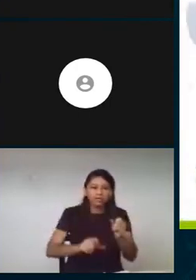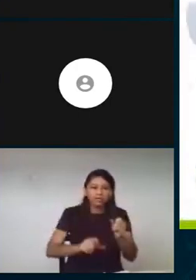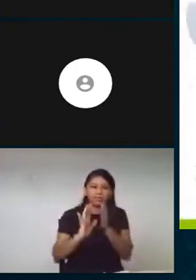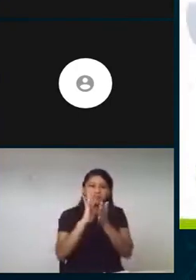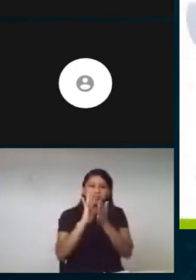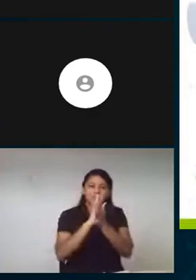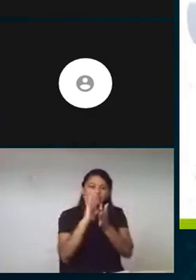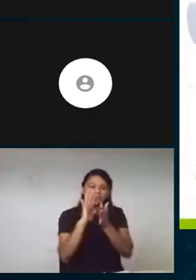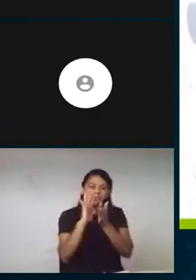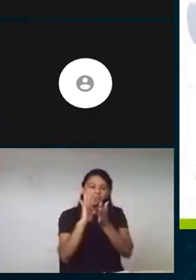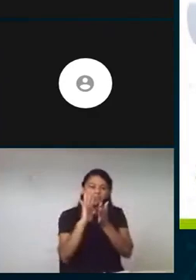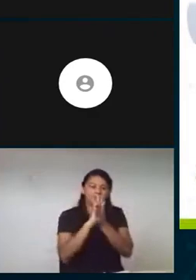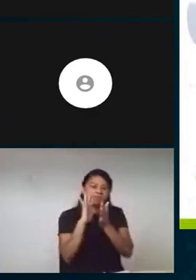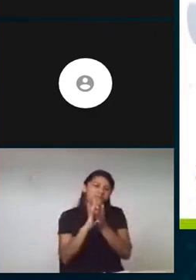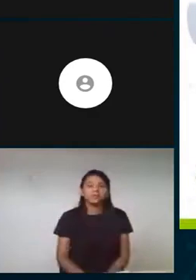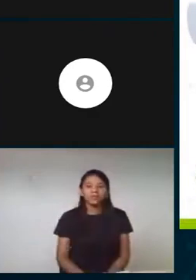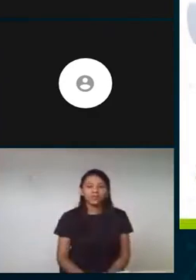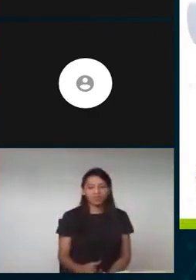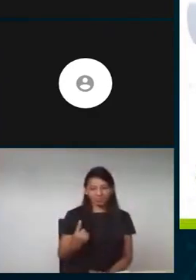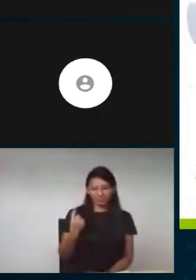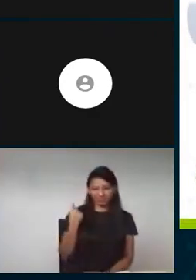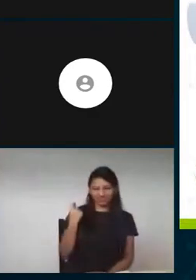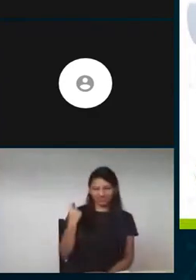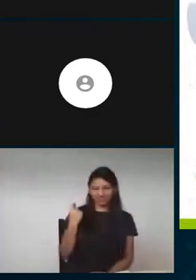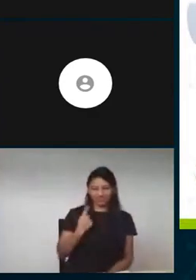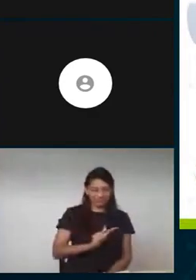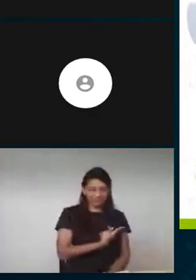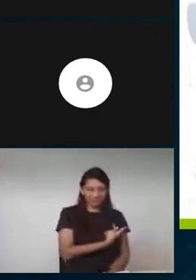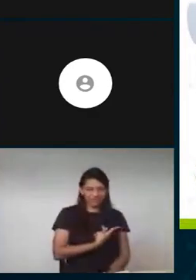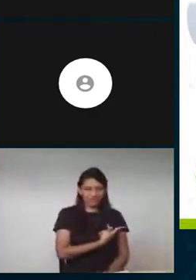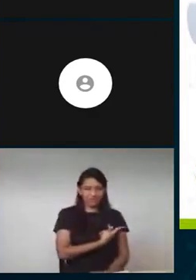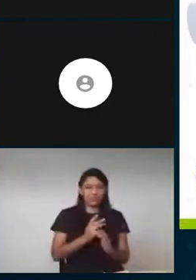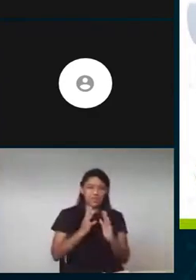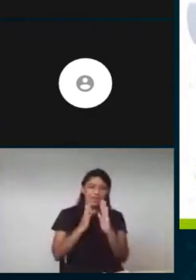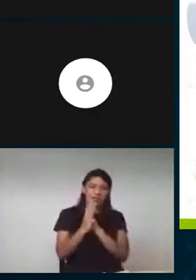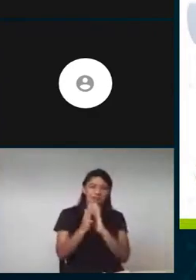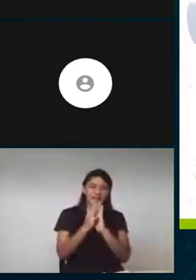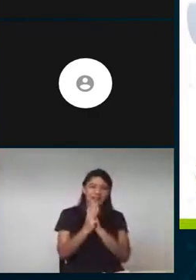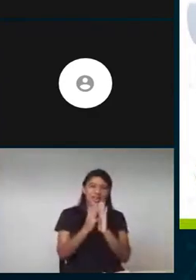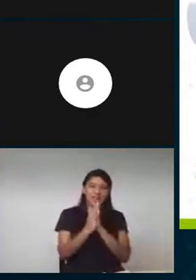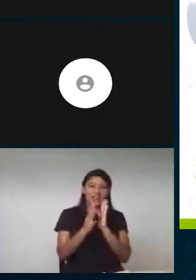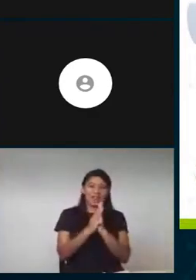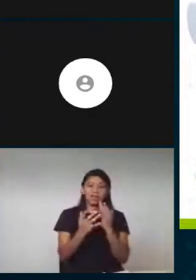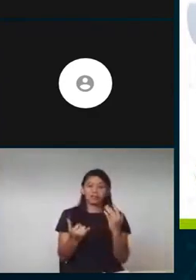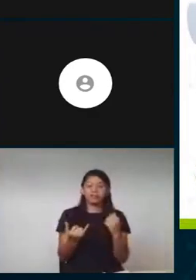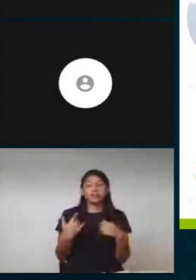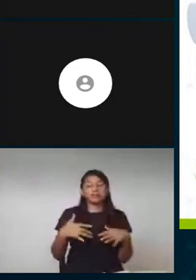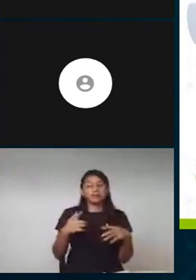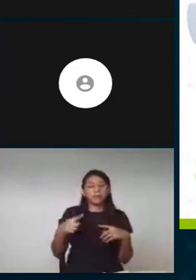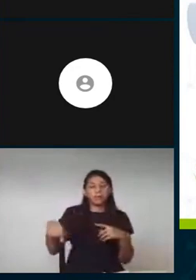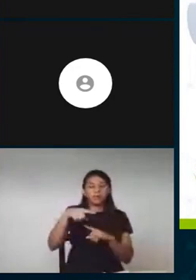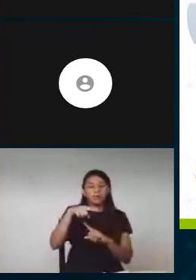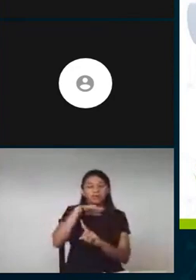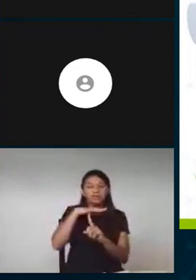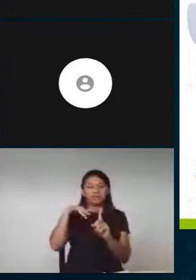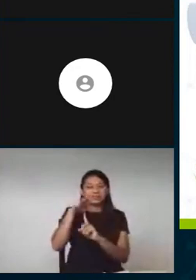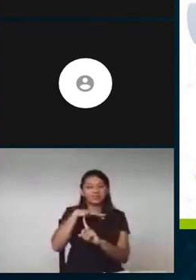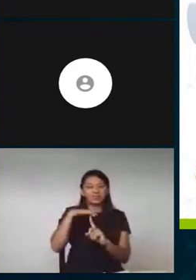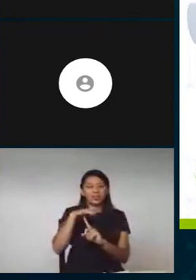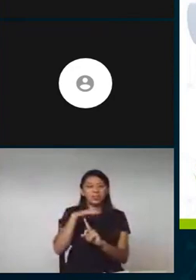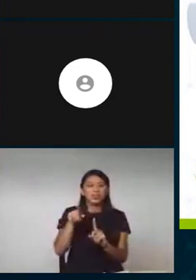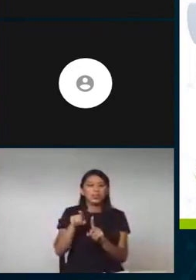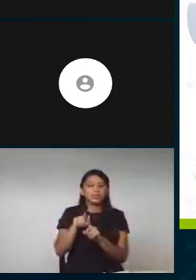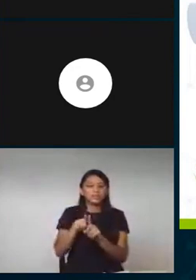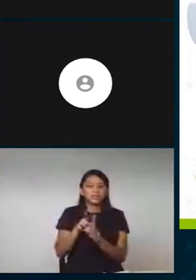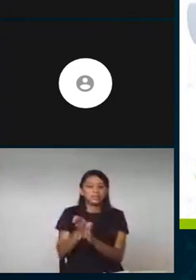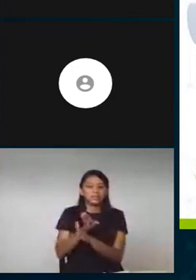como se los dijimos ahorita al inicio, pues nosotros estamos manejando una problemática muy grande, que es la problemática del manejo